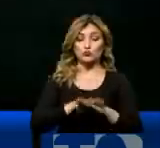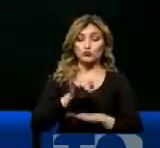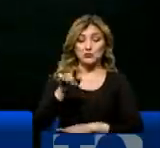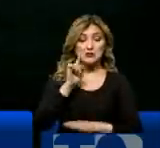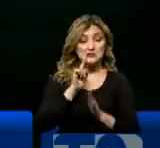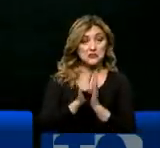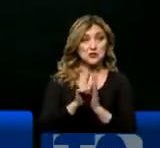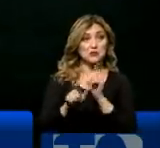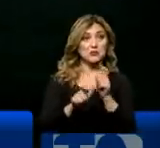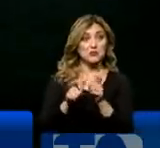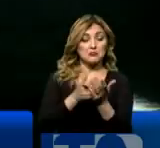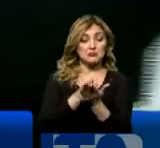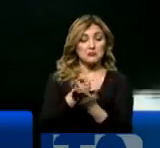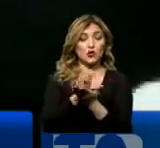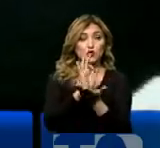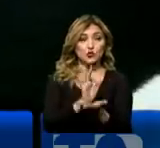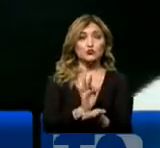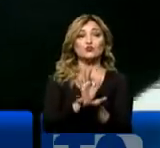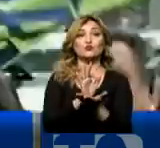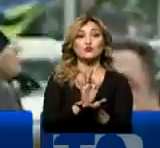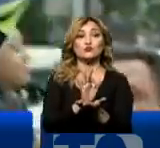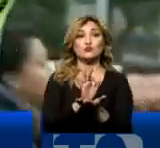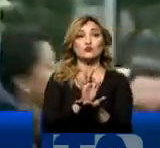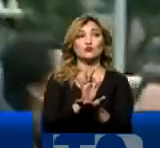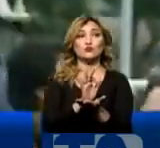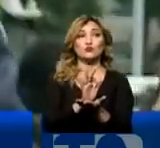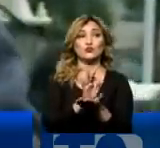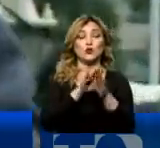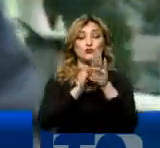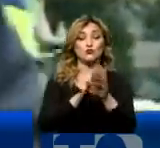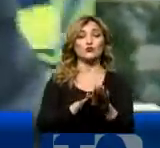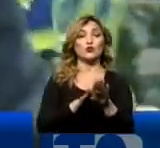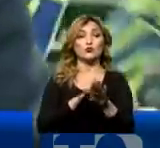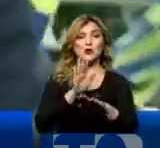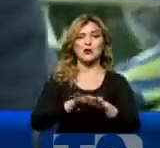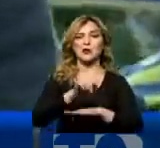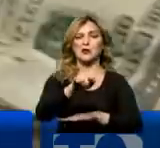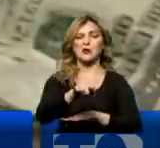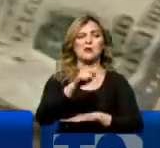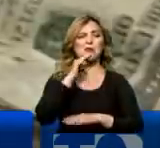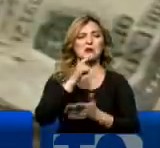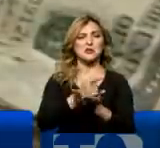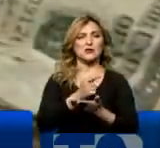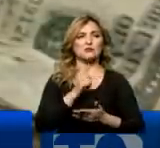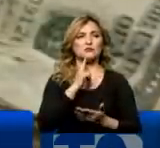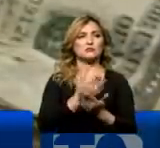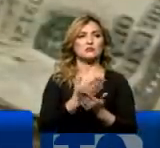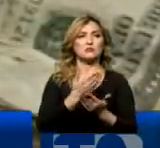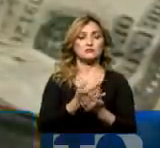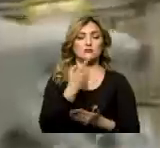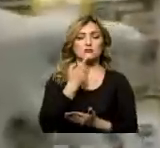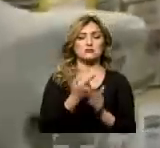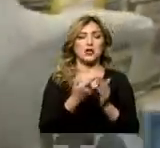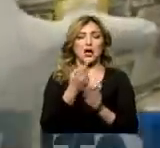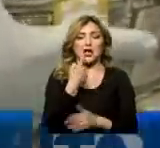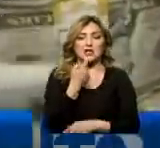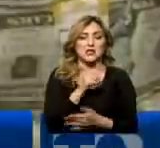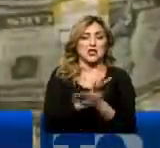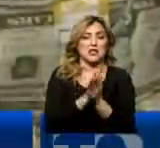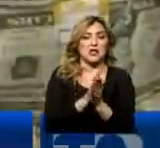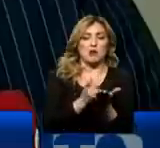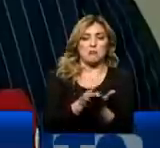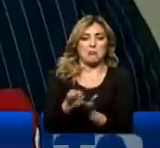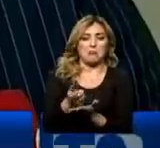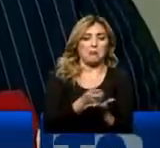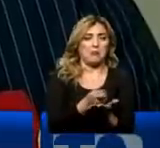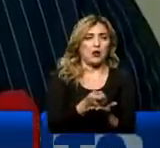acusados han aportado con testimonios que han dado fe a parte de las acusaciones. Nadie ha negado, por ejemplo, que existieron